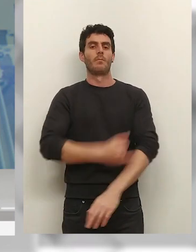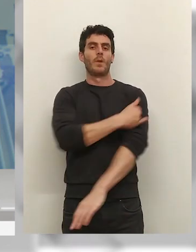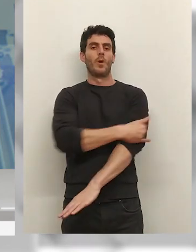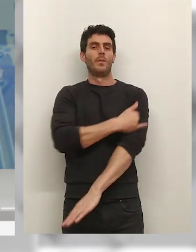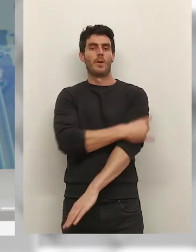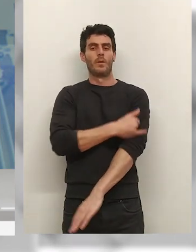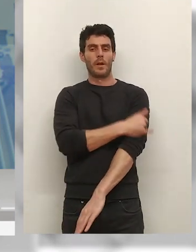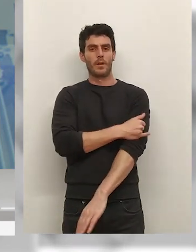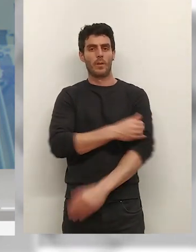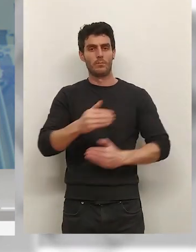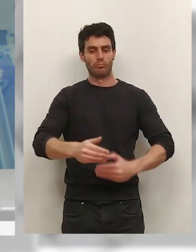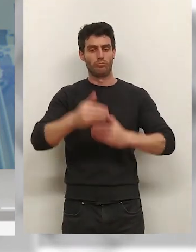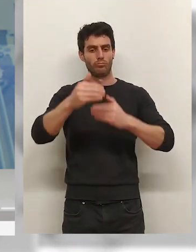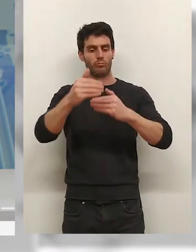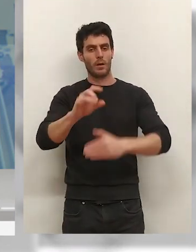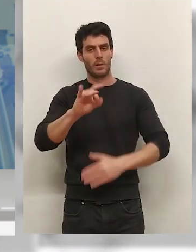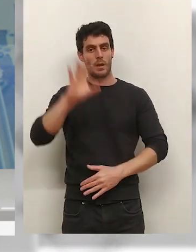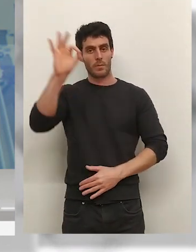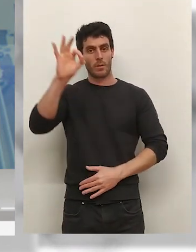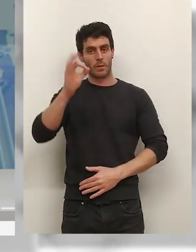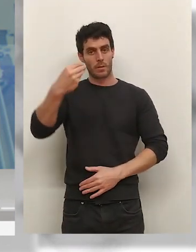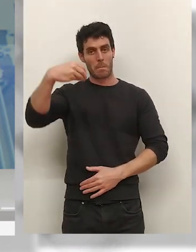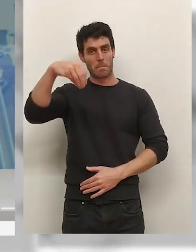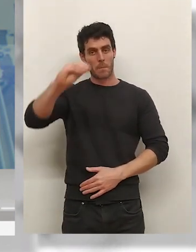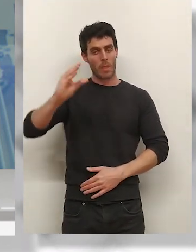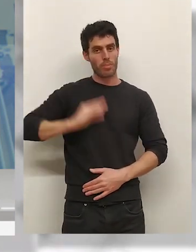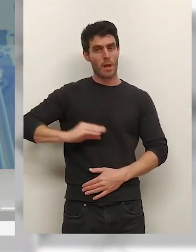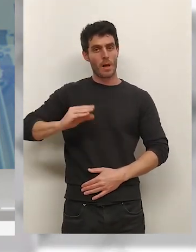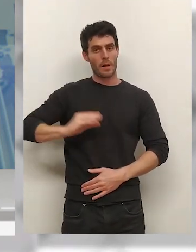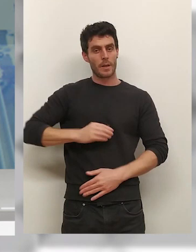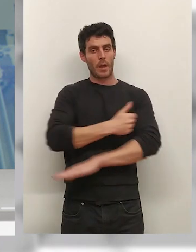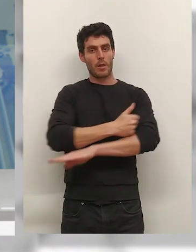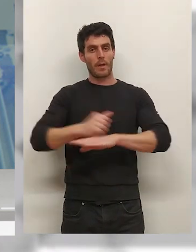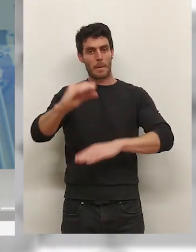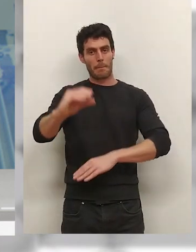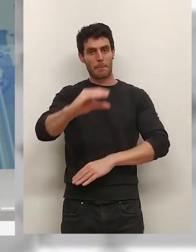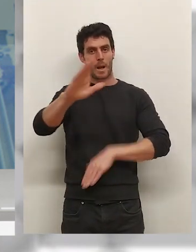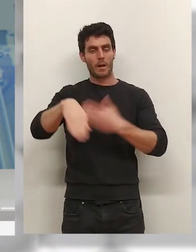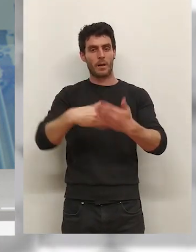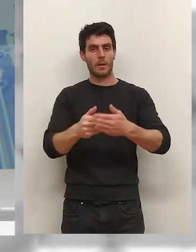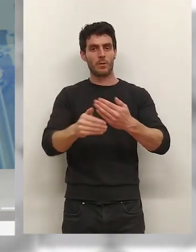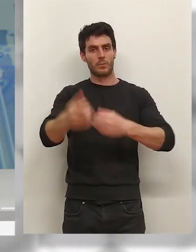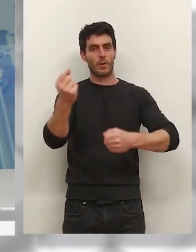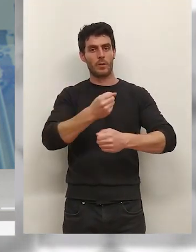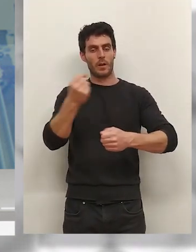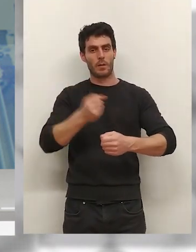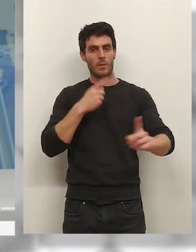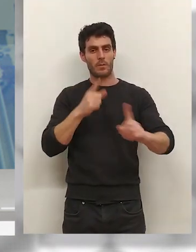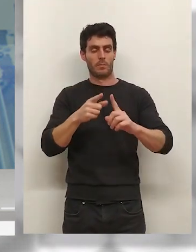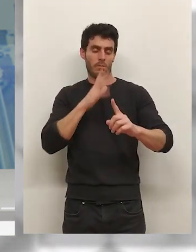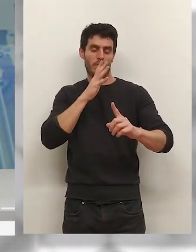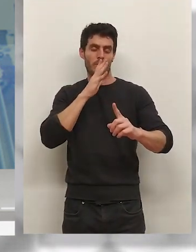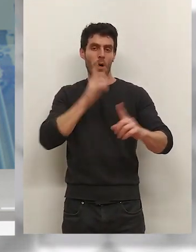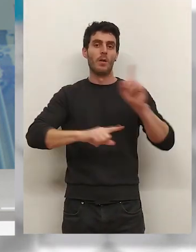El Gobierno de La Rioja prorroga el incremento del 15% de la renta de ciudadanía hasta diciembre. Esta medida, motivada por las